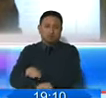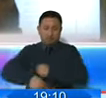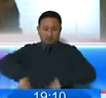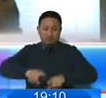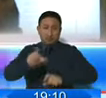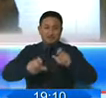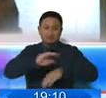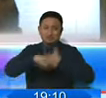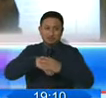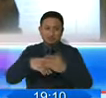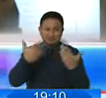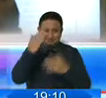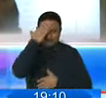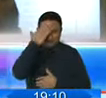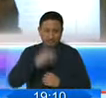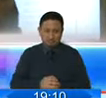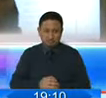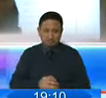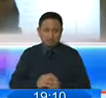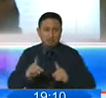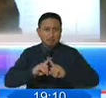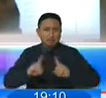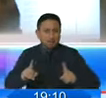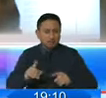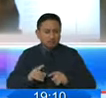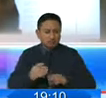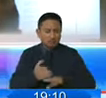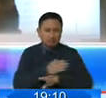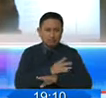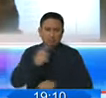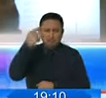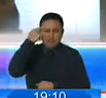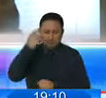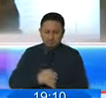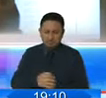cobertura mediática. Pero ¿qué pensamos